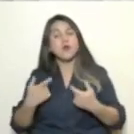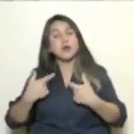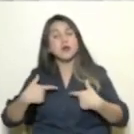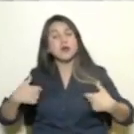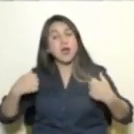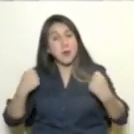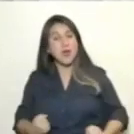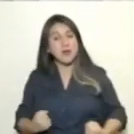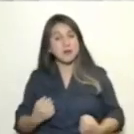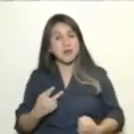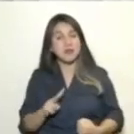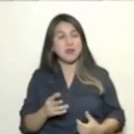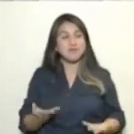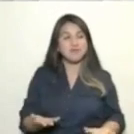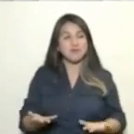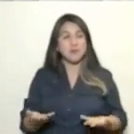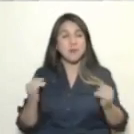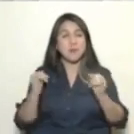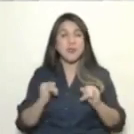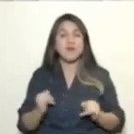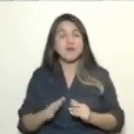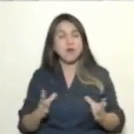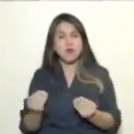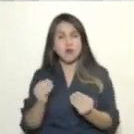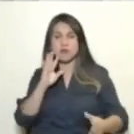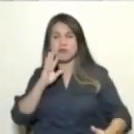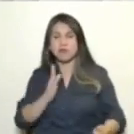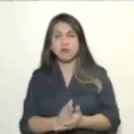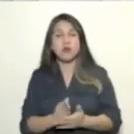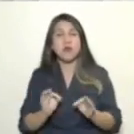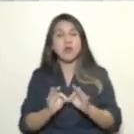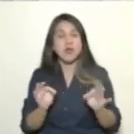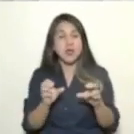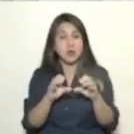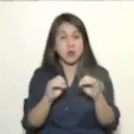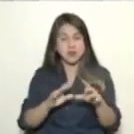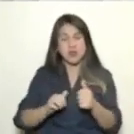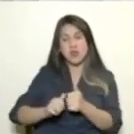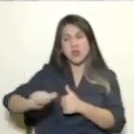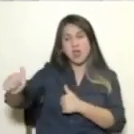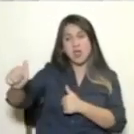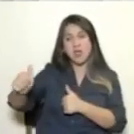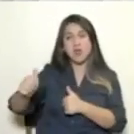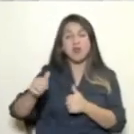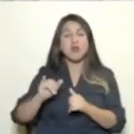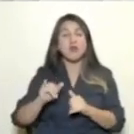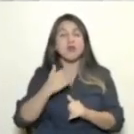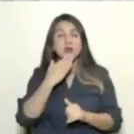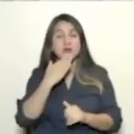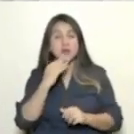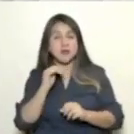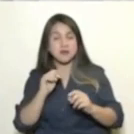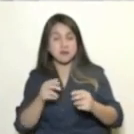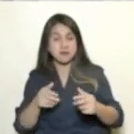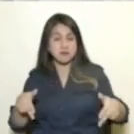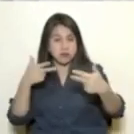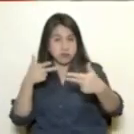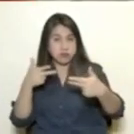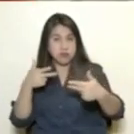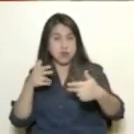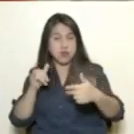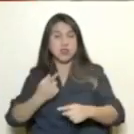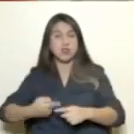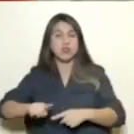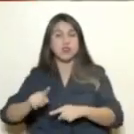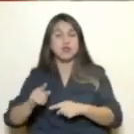capaces de establecer de una manera muy definitiva la educación a distancia y la educación vía internet y todas las demás tecnologías. Ahora,